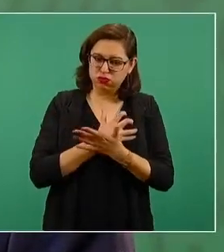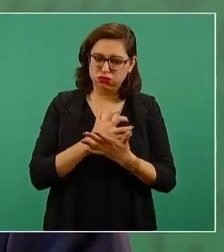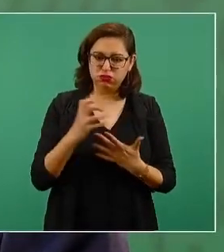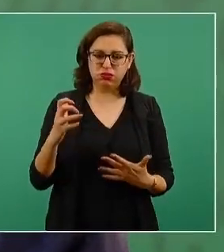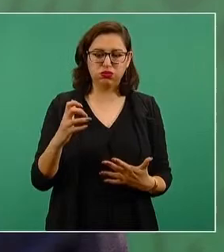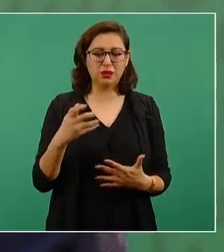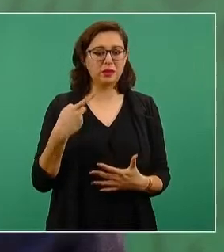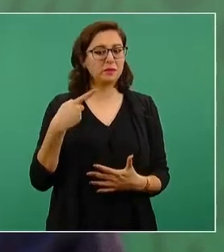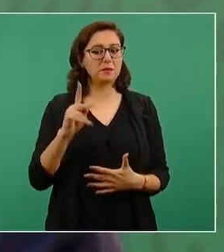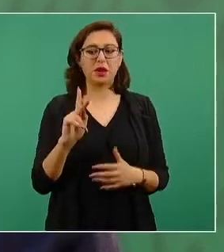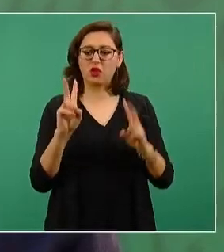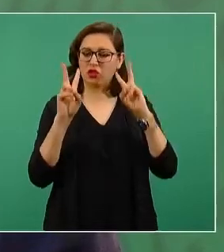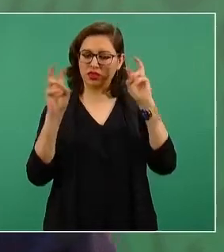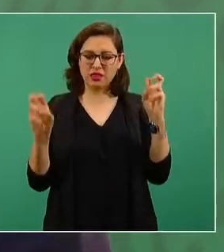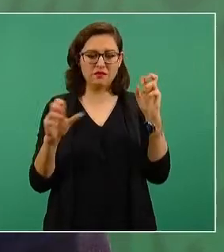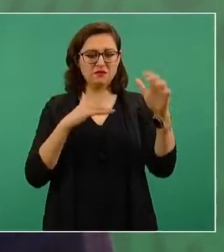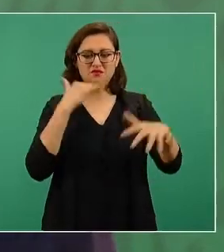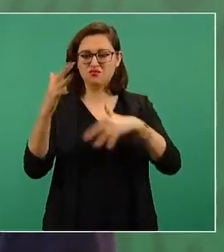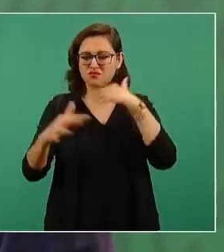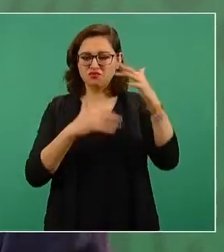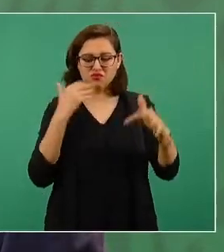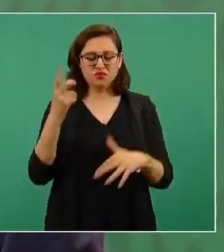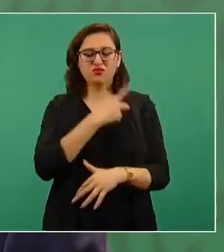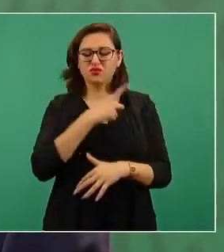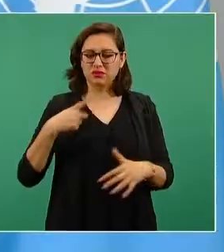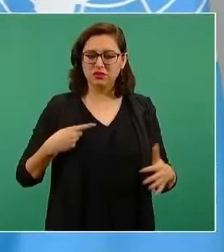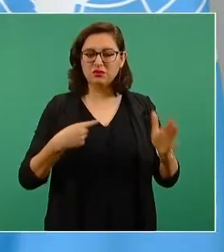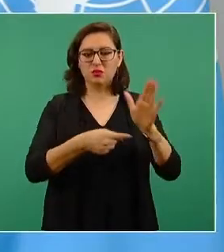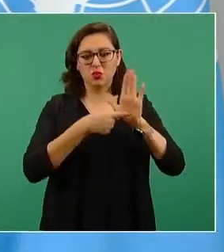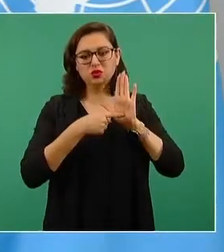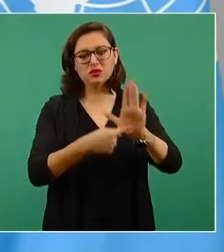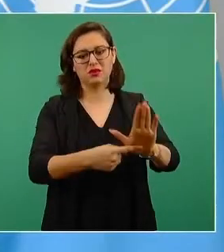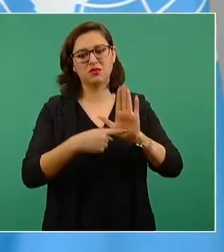todo lo que tenga que ver con la corrupción, hay que denunciarlo